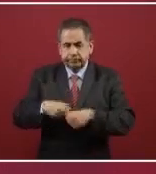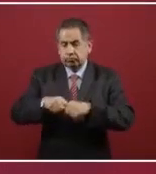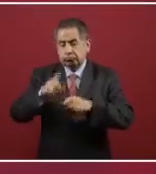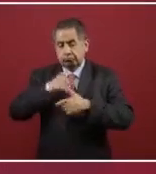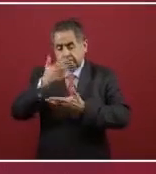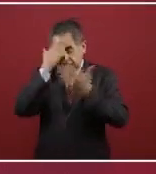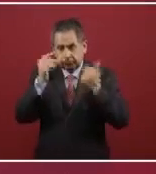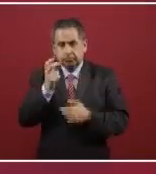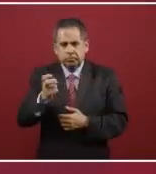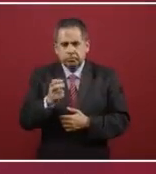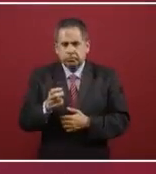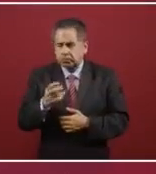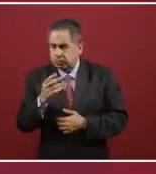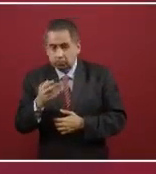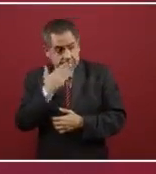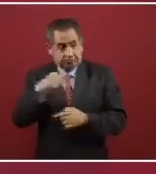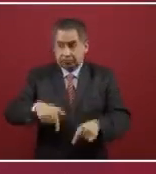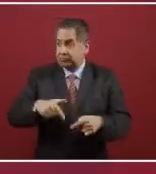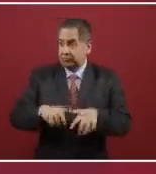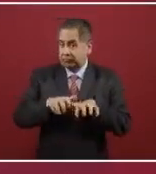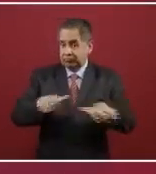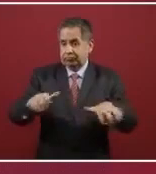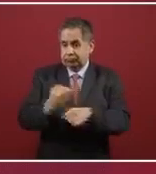sobre este tema, y por eso son muy buenas estas